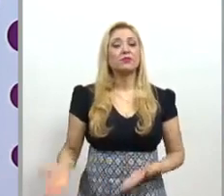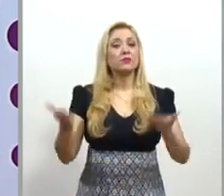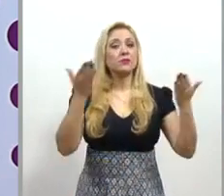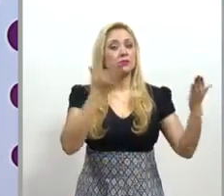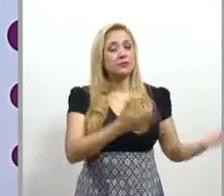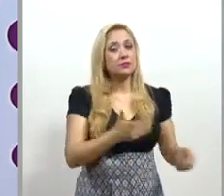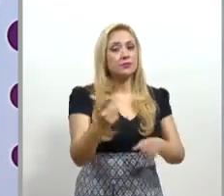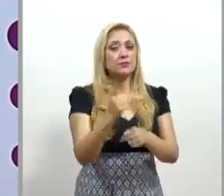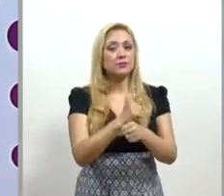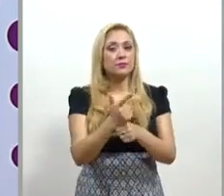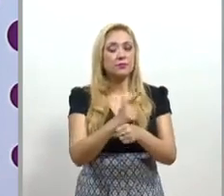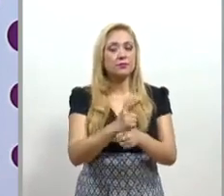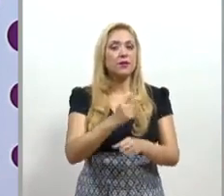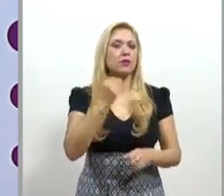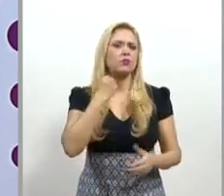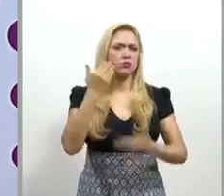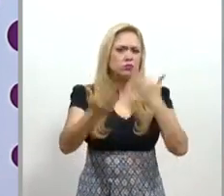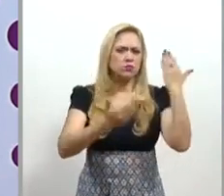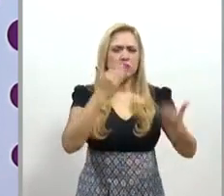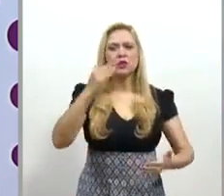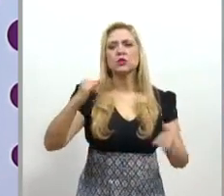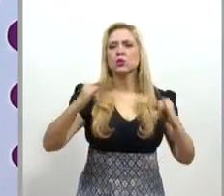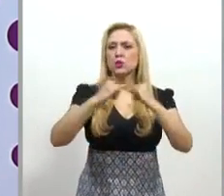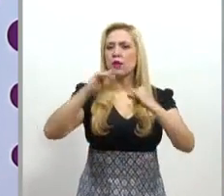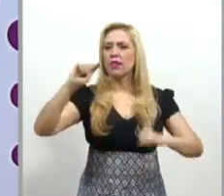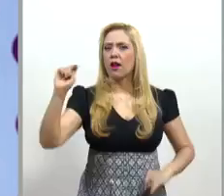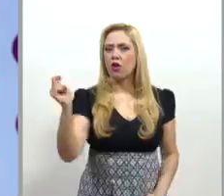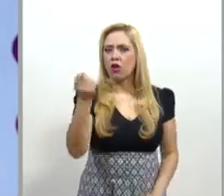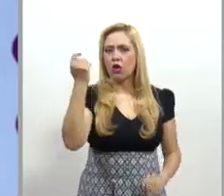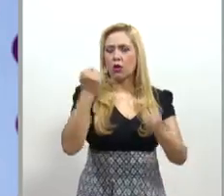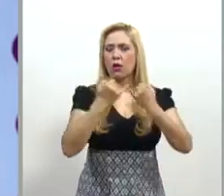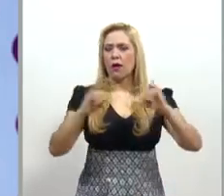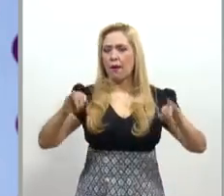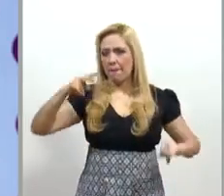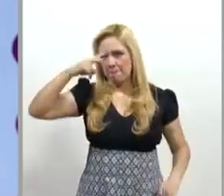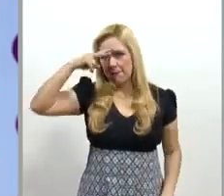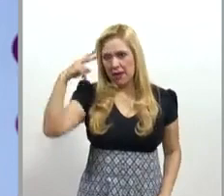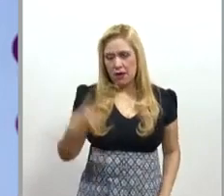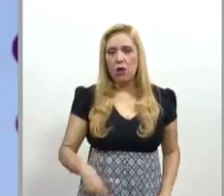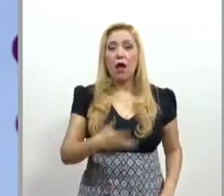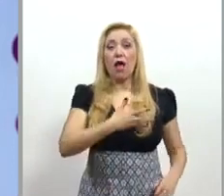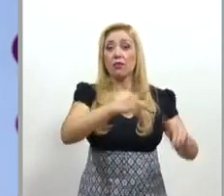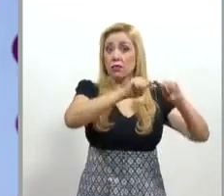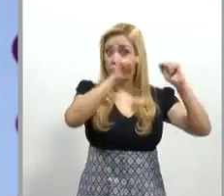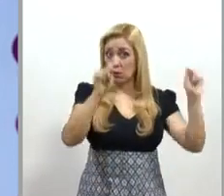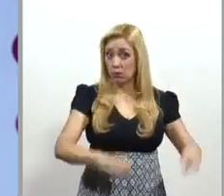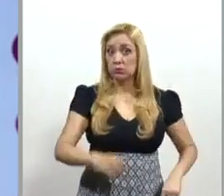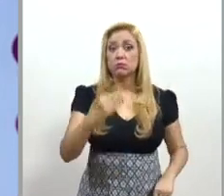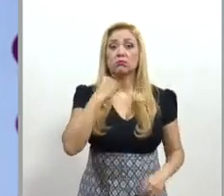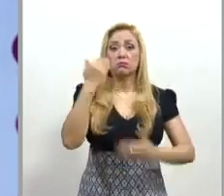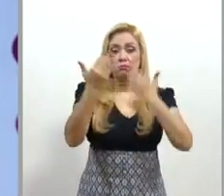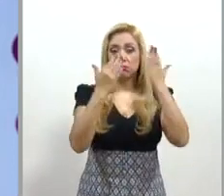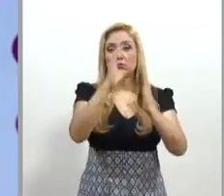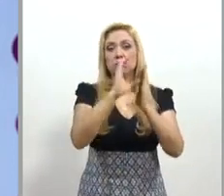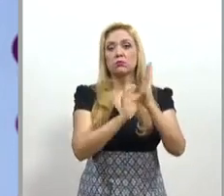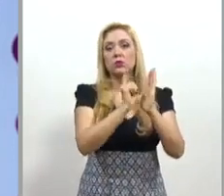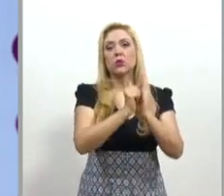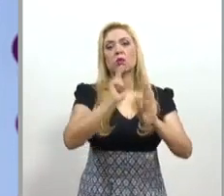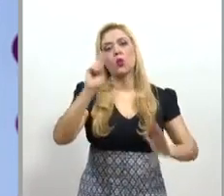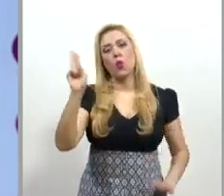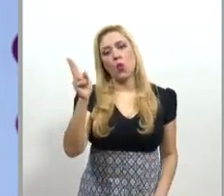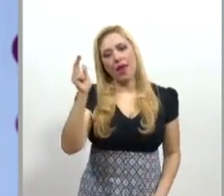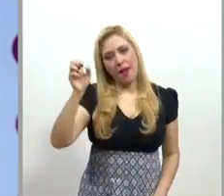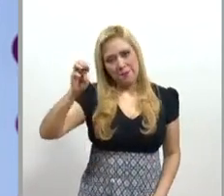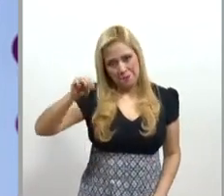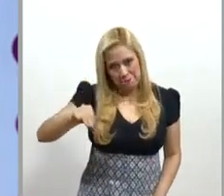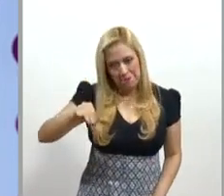es licenciado en Derecho por el Instituto Tecnológico Autónomo de México. Cuenta con el título de especialidad en Derecho Constitucional en la Universidad Nacional Autónoma de